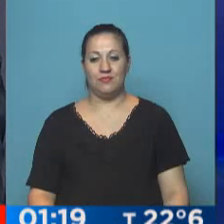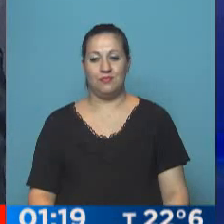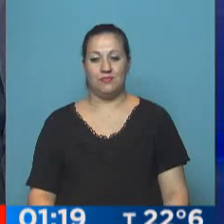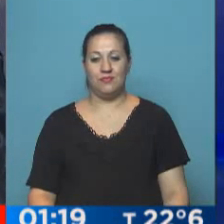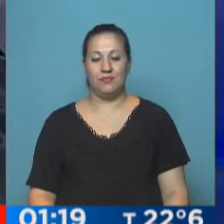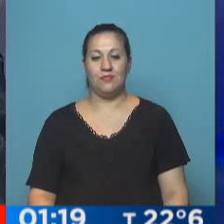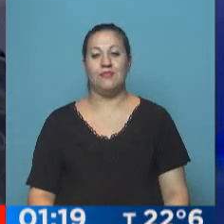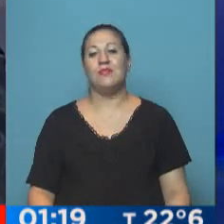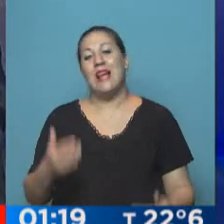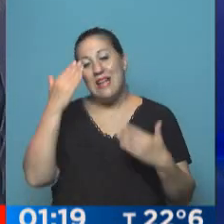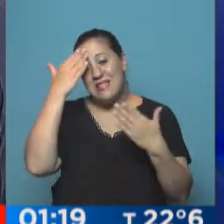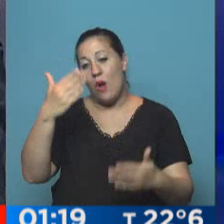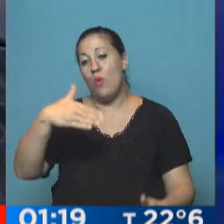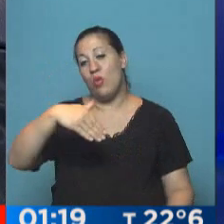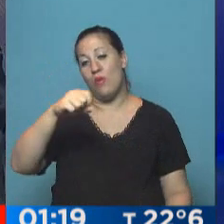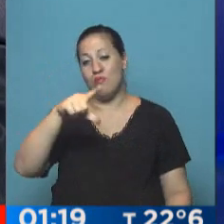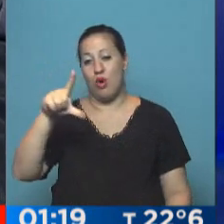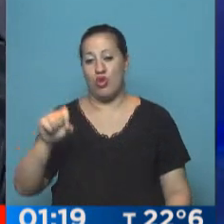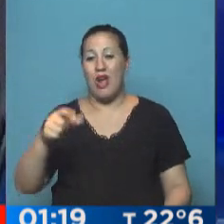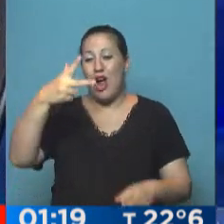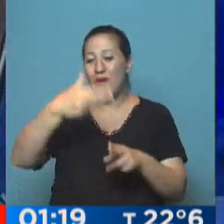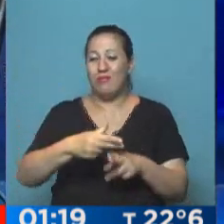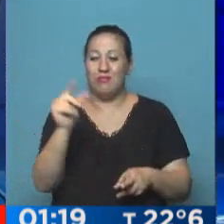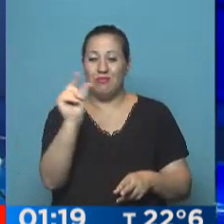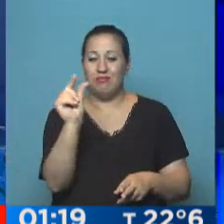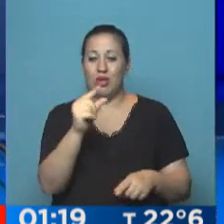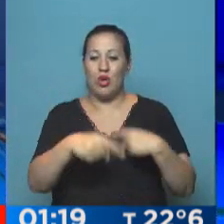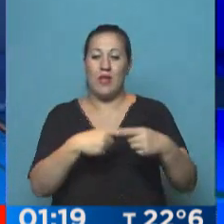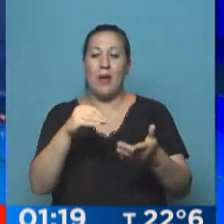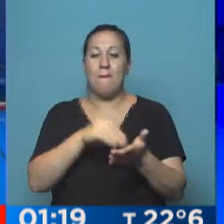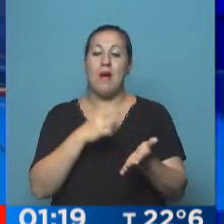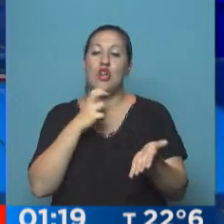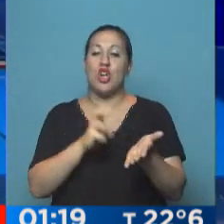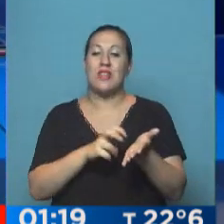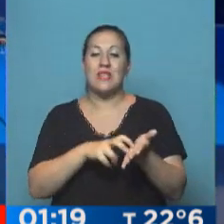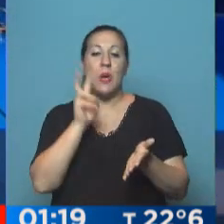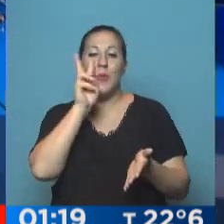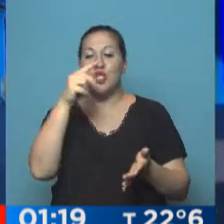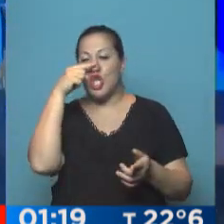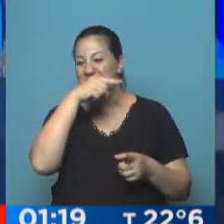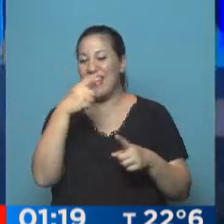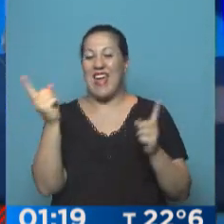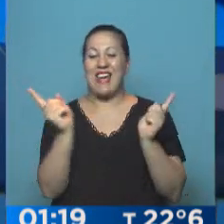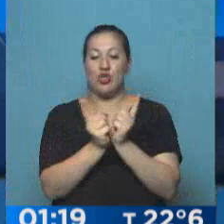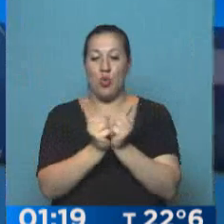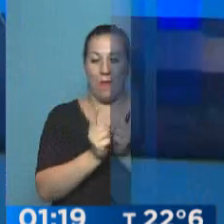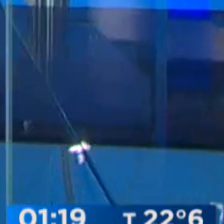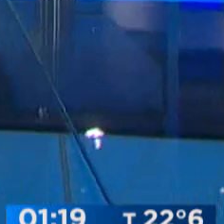Gracias. Saludos, Omar Moyo, un talento. Hacemos una breve pausa y seguimos con más noticias en Visión Sin Resumen. Ya volvemos.